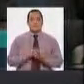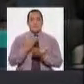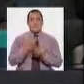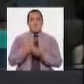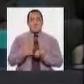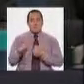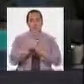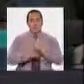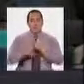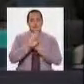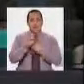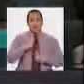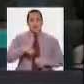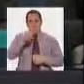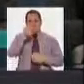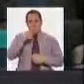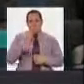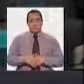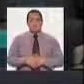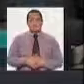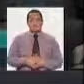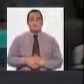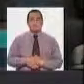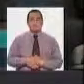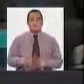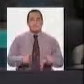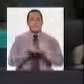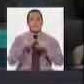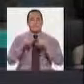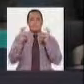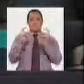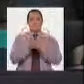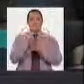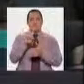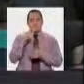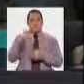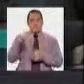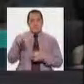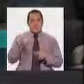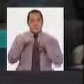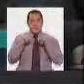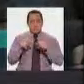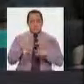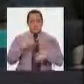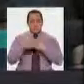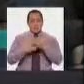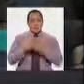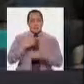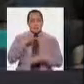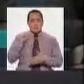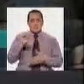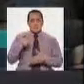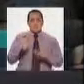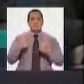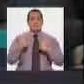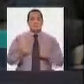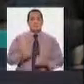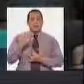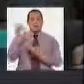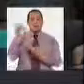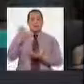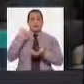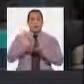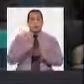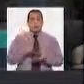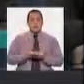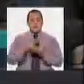sustentar la defensa del Perú en el caso Chavín de Huántar. Esto ha sido así y yo espero que